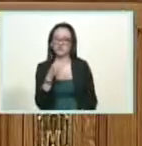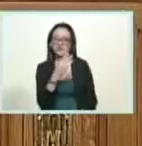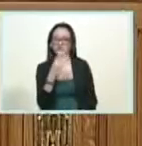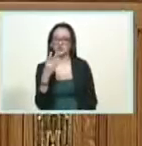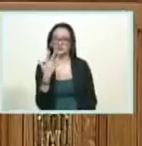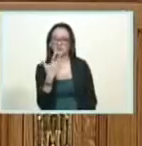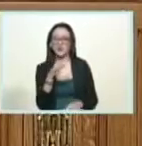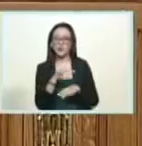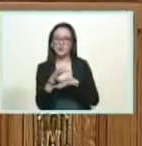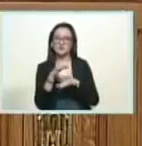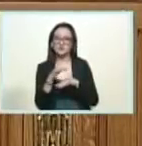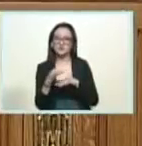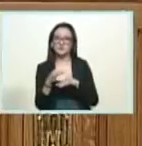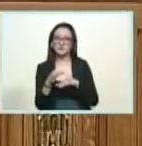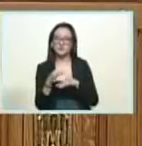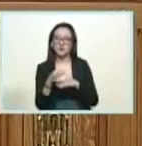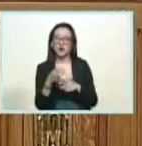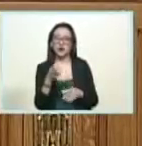y alcaldesas del país.